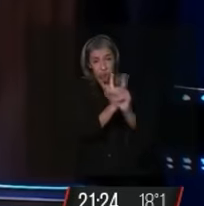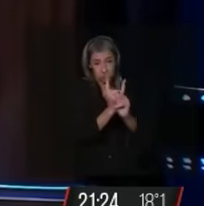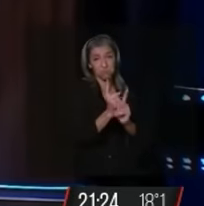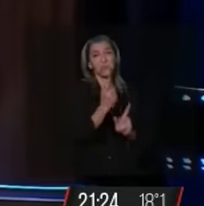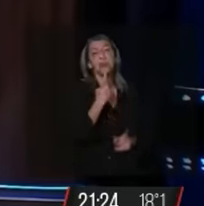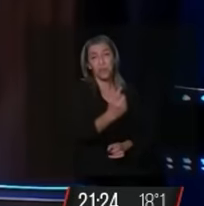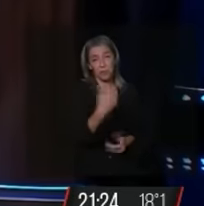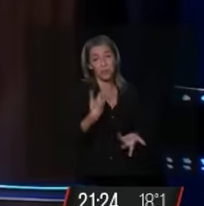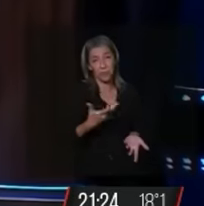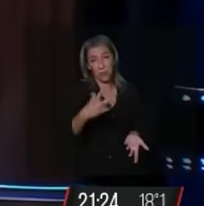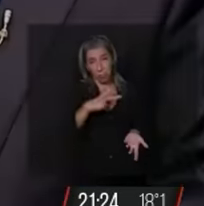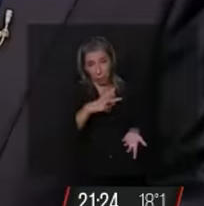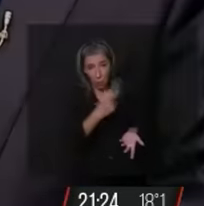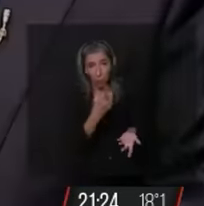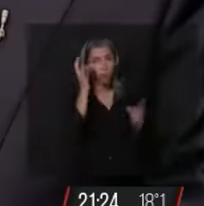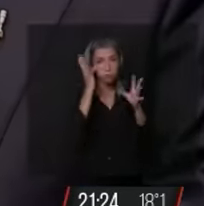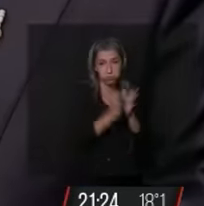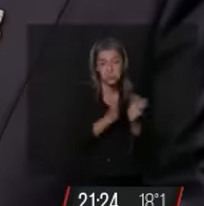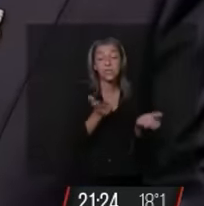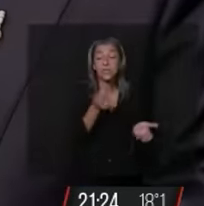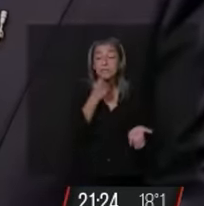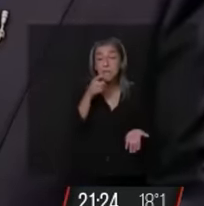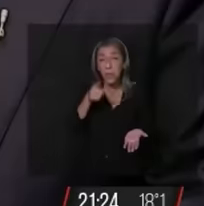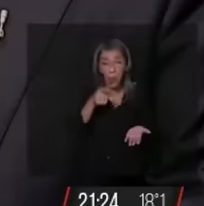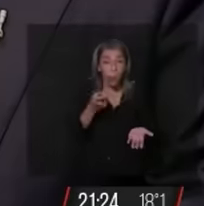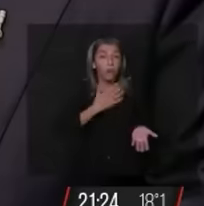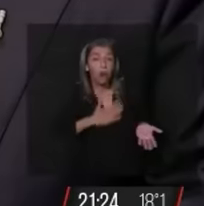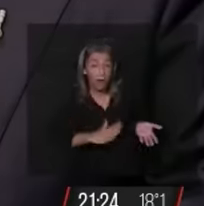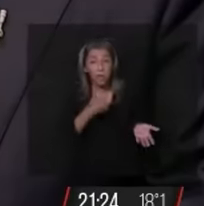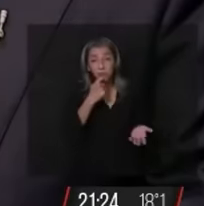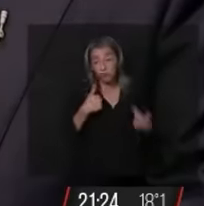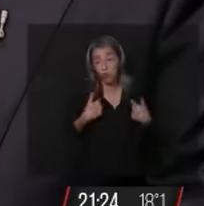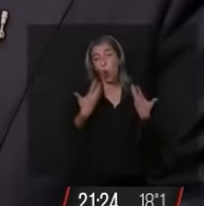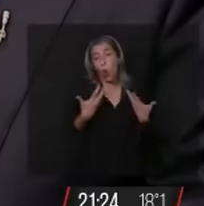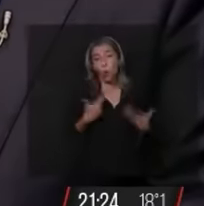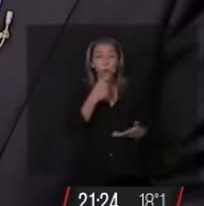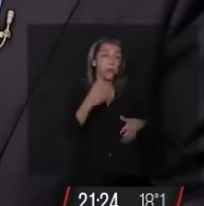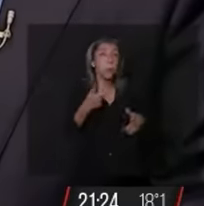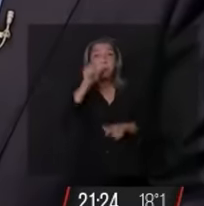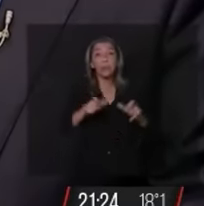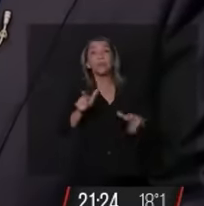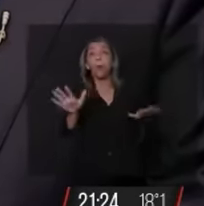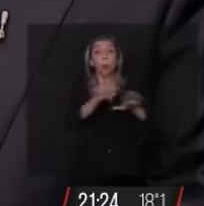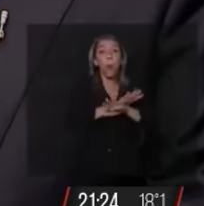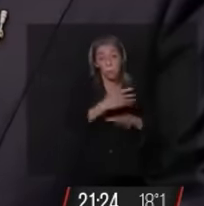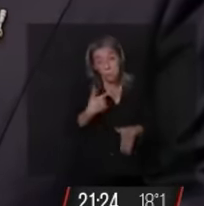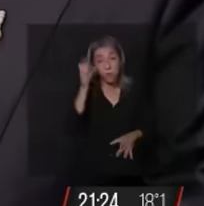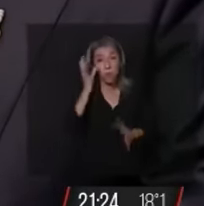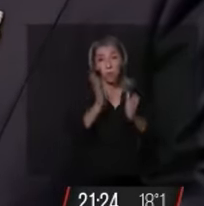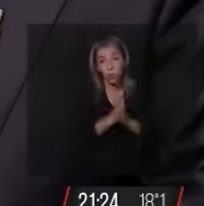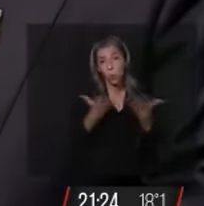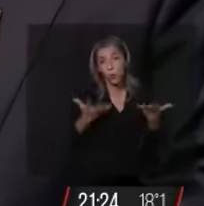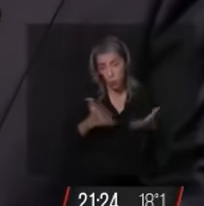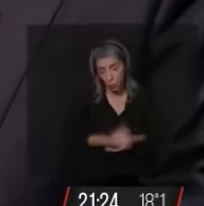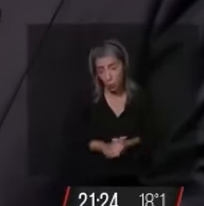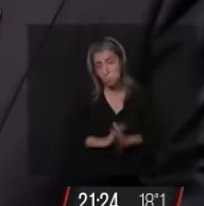y a la gente lo deja tranquilo, yo no tengo problemas en pedir disculpas. Cuando uno se equivoca, pide disculpas y se acabó. Primer punto, no solo eso. Segundo